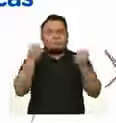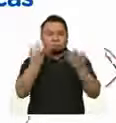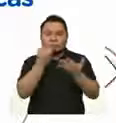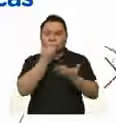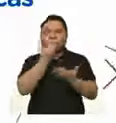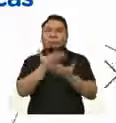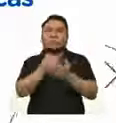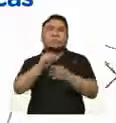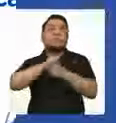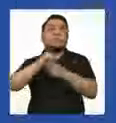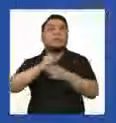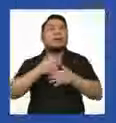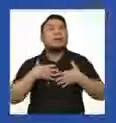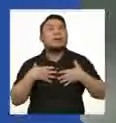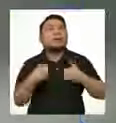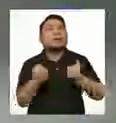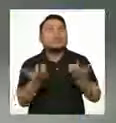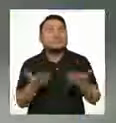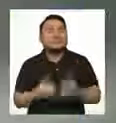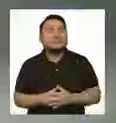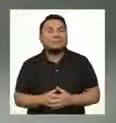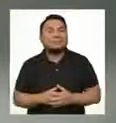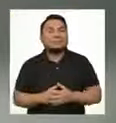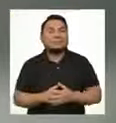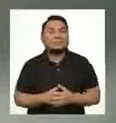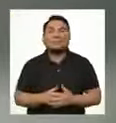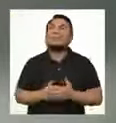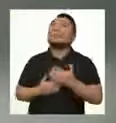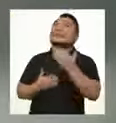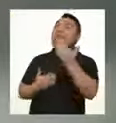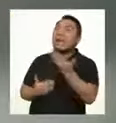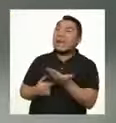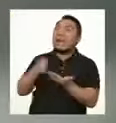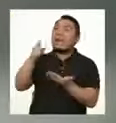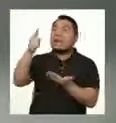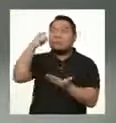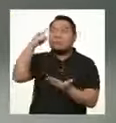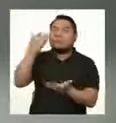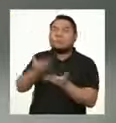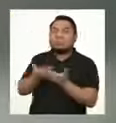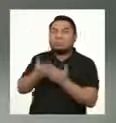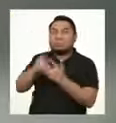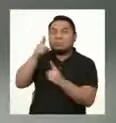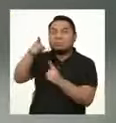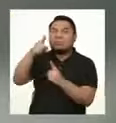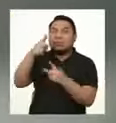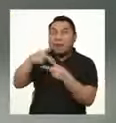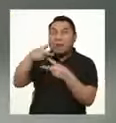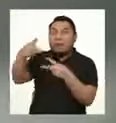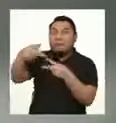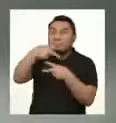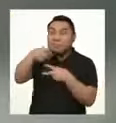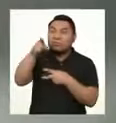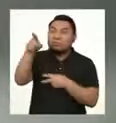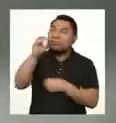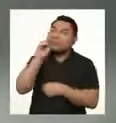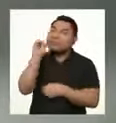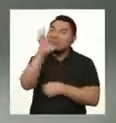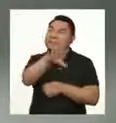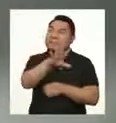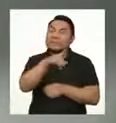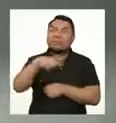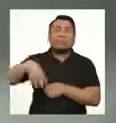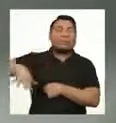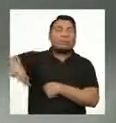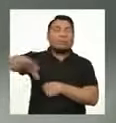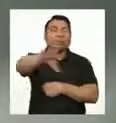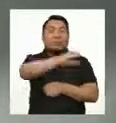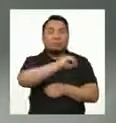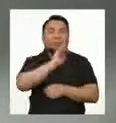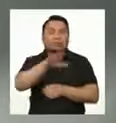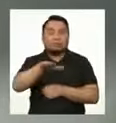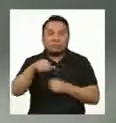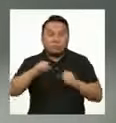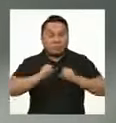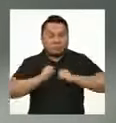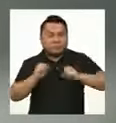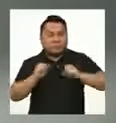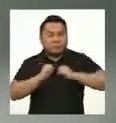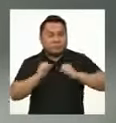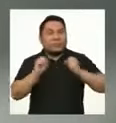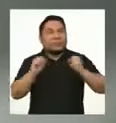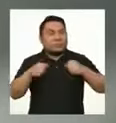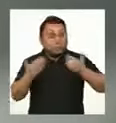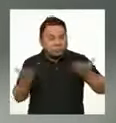buenas prácticas saludables. Entonces, puedes proponerles a tus vecinos y vecinas hacer todos los